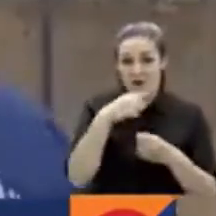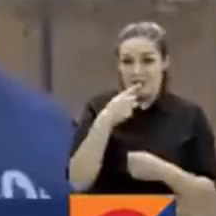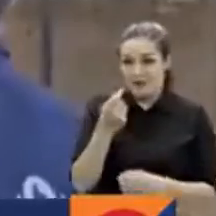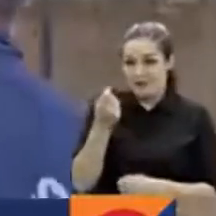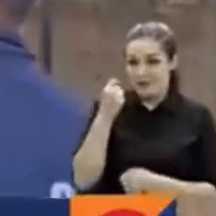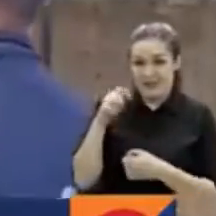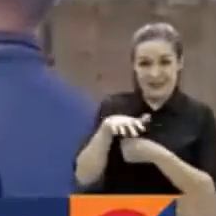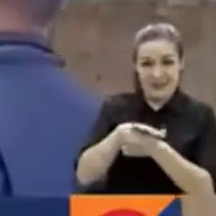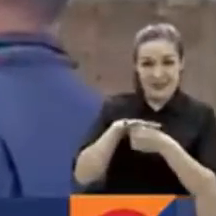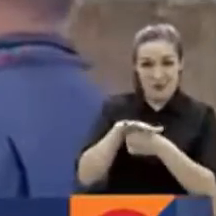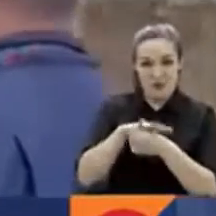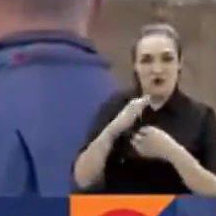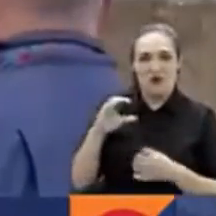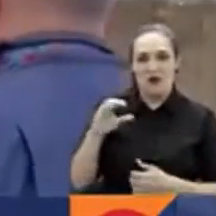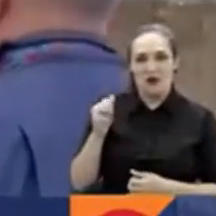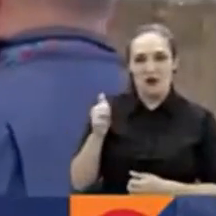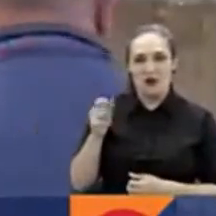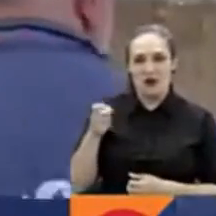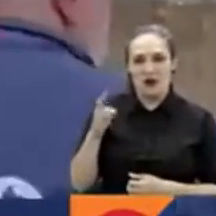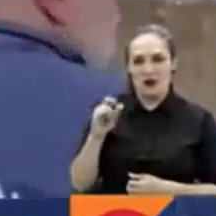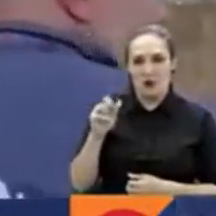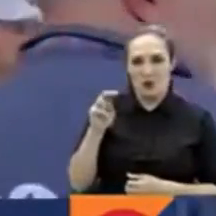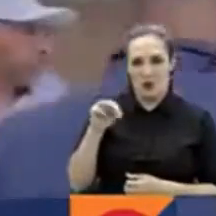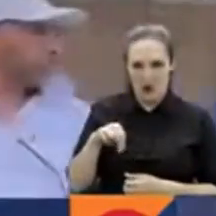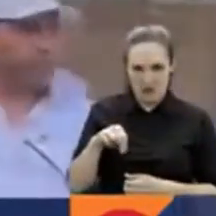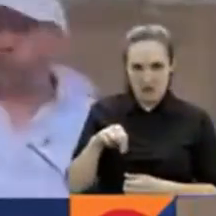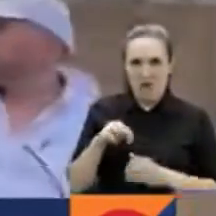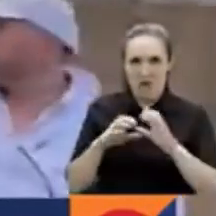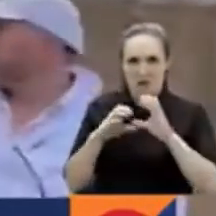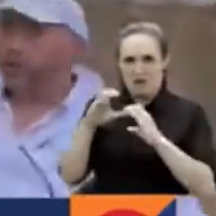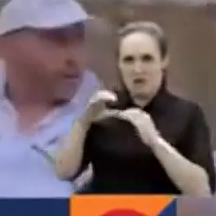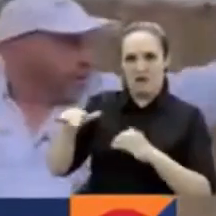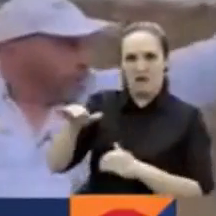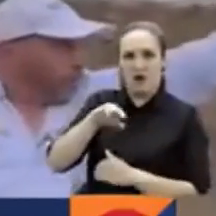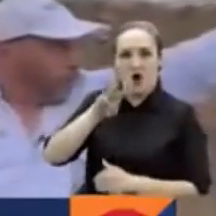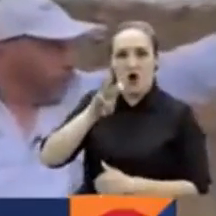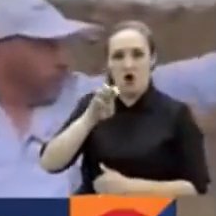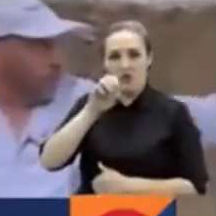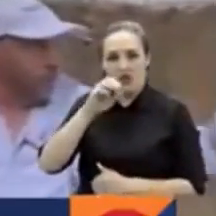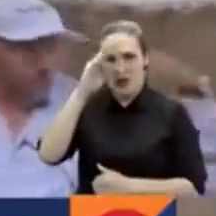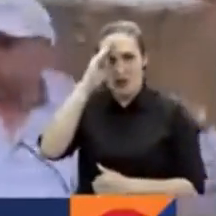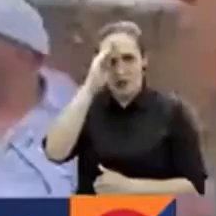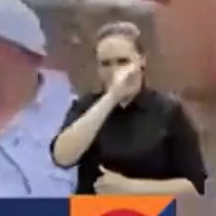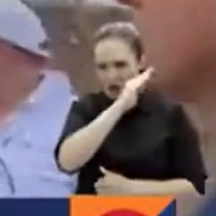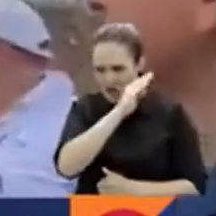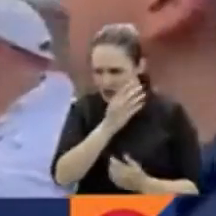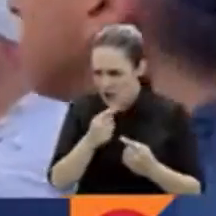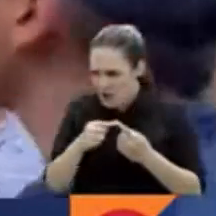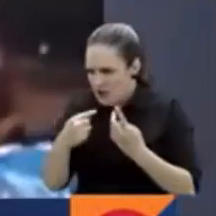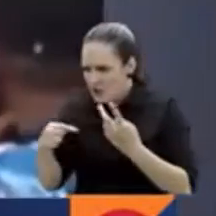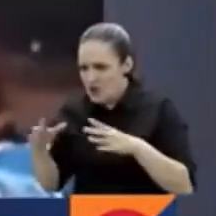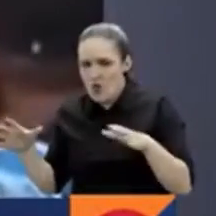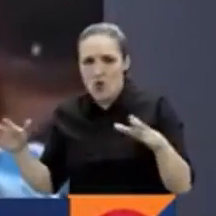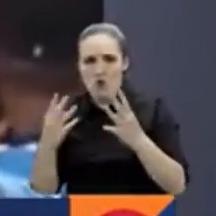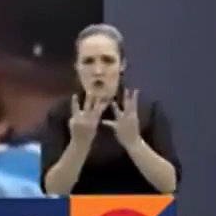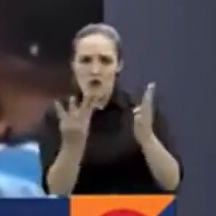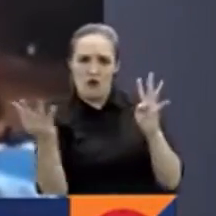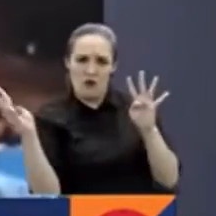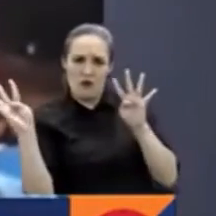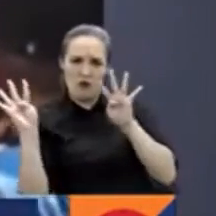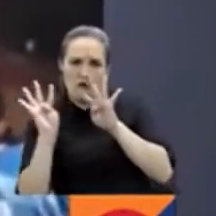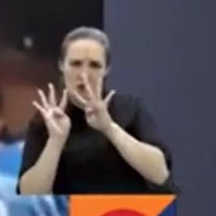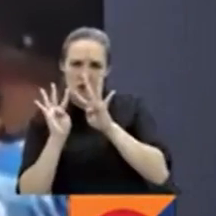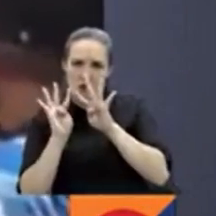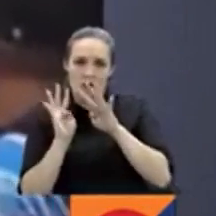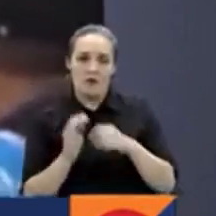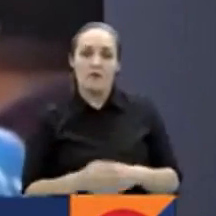Los Pozos, San Vicente del Caguán, con más de 80 personas entre policías y civiles, como un cerco humanitario. Lo reconocí esta mañana